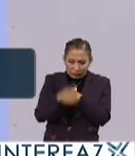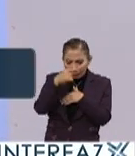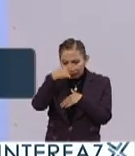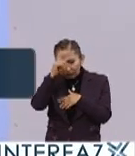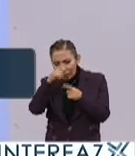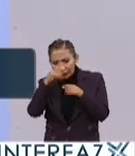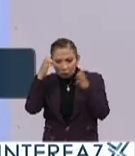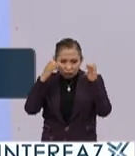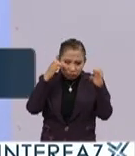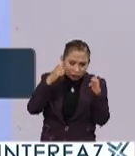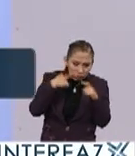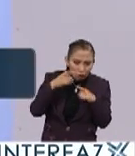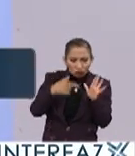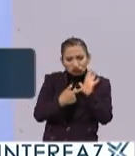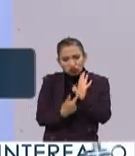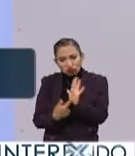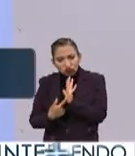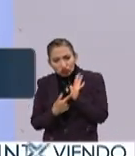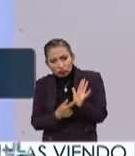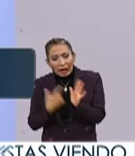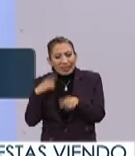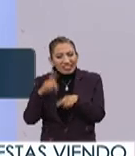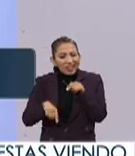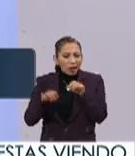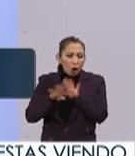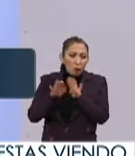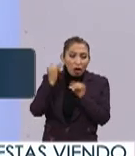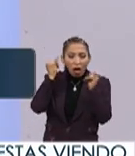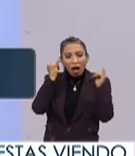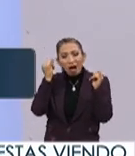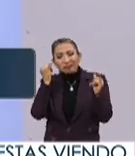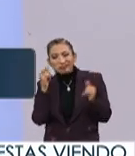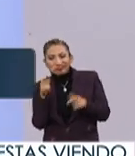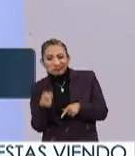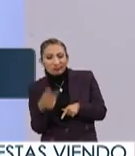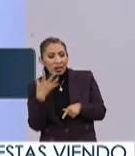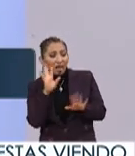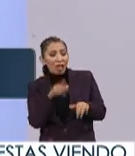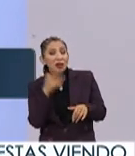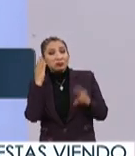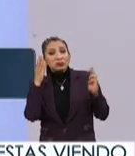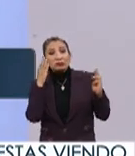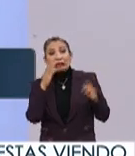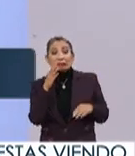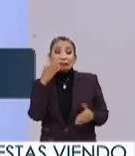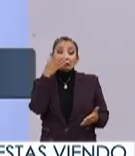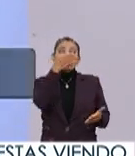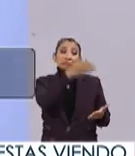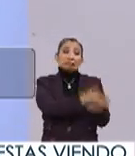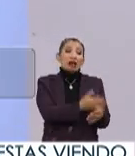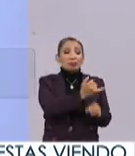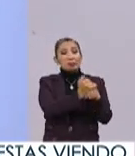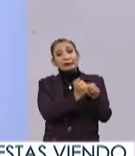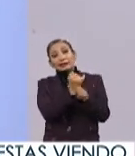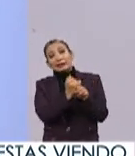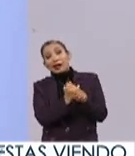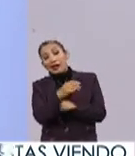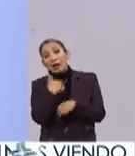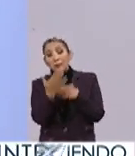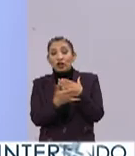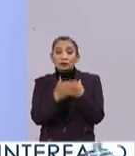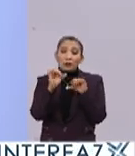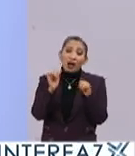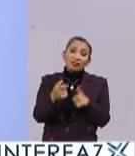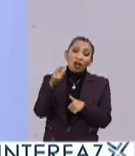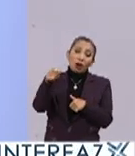accesible estas exposiciones que se presentan, derribar un poco esta idea de que ir a un museo o investigar o estar próximo al arte